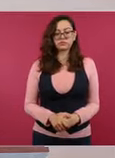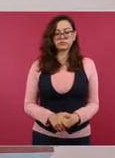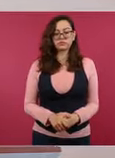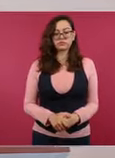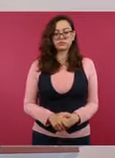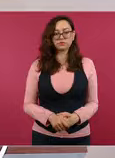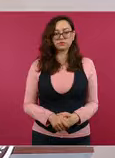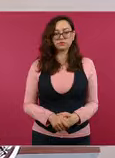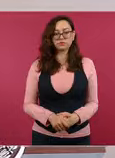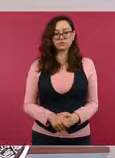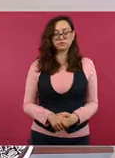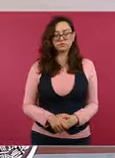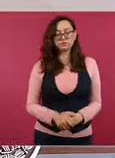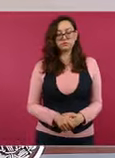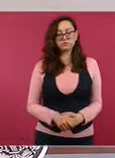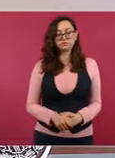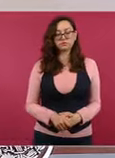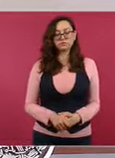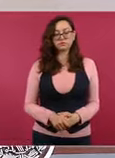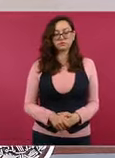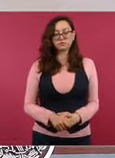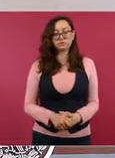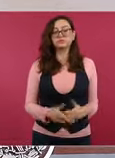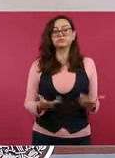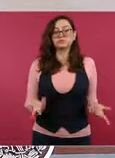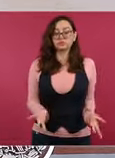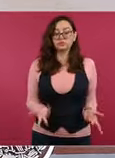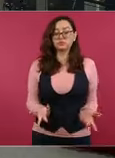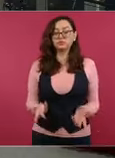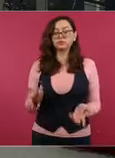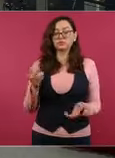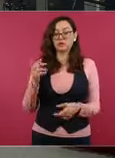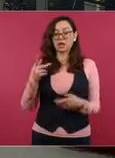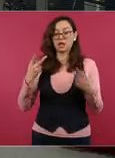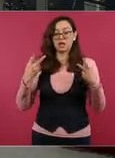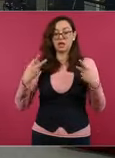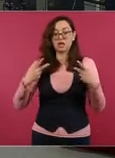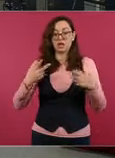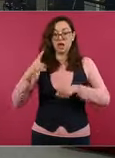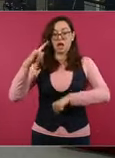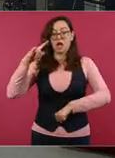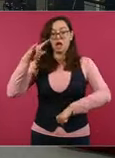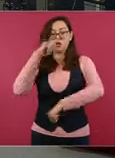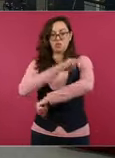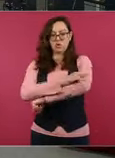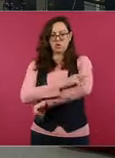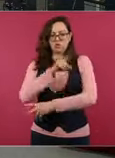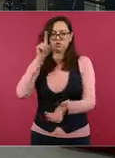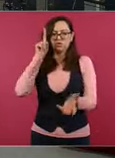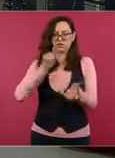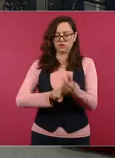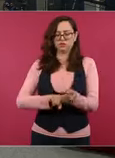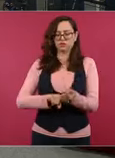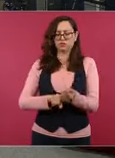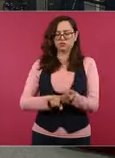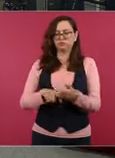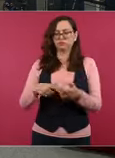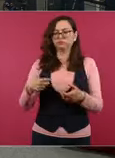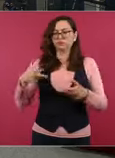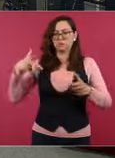encargadas de las cámaras de revisión, porque extrañamente